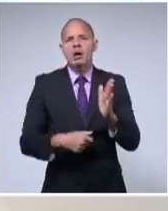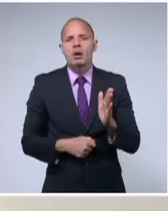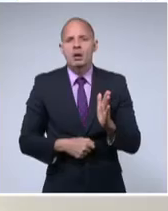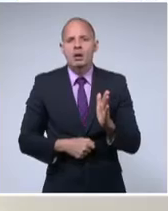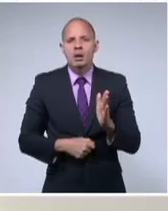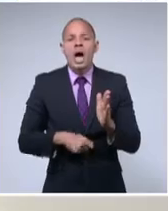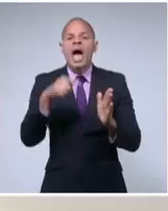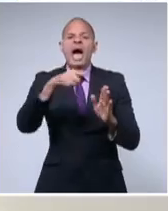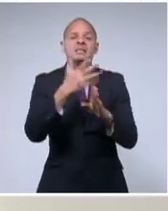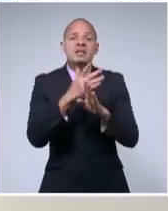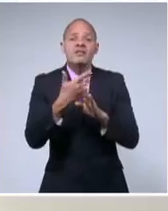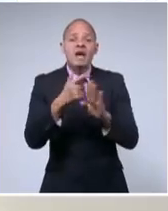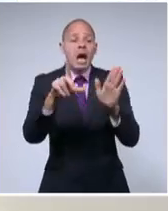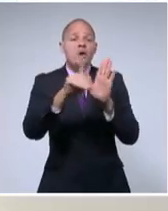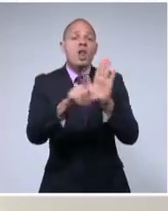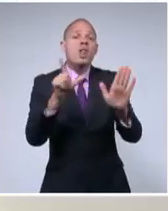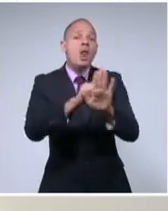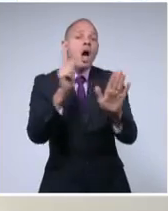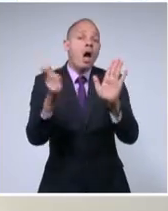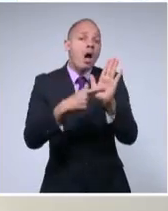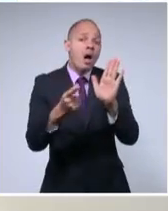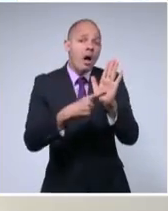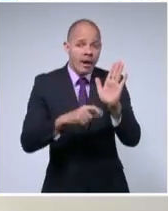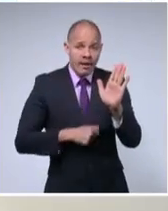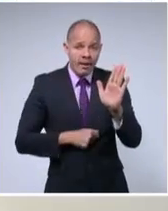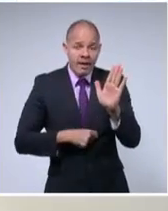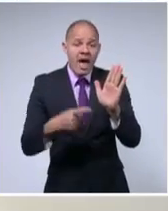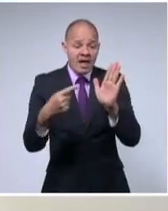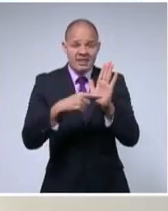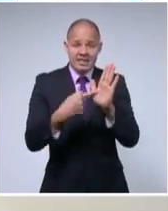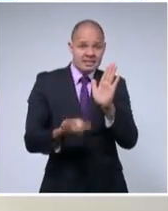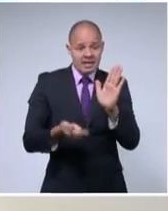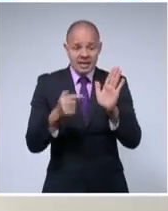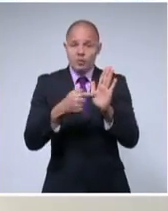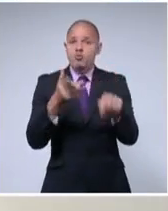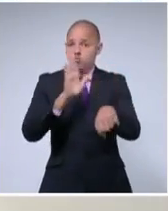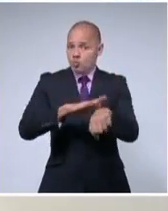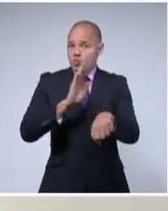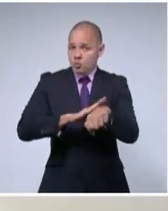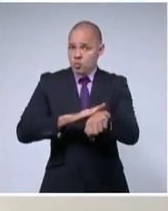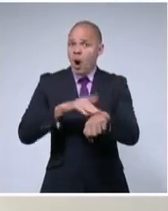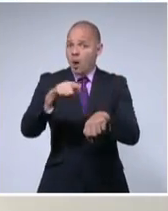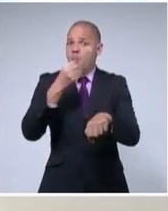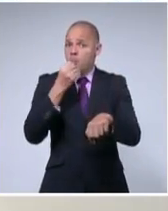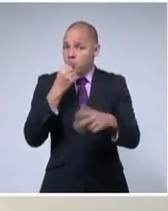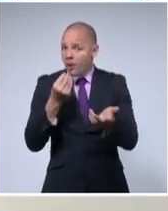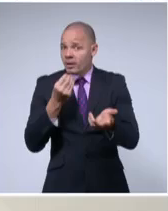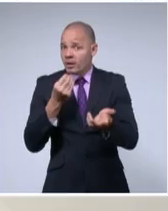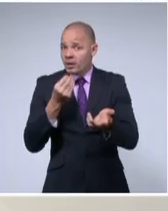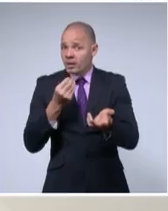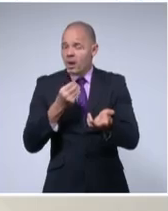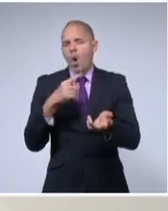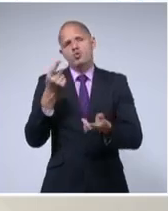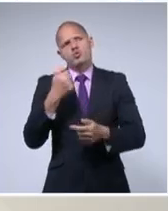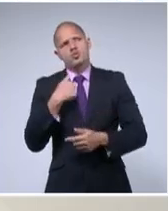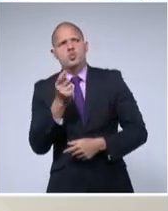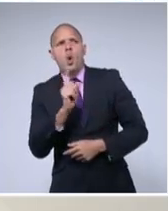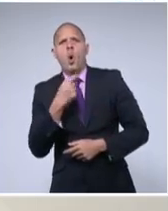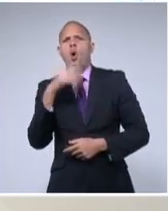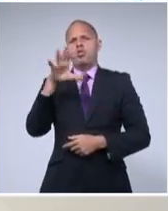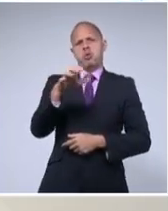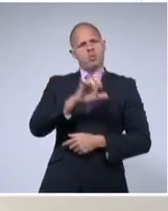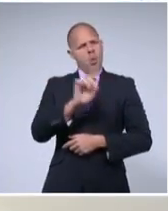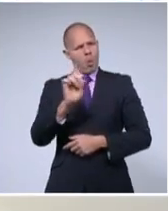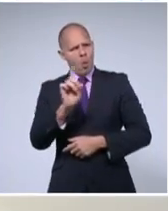en un delito tipificado en nuestro Código Penal. Ni por asomo pretendemos desde este noticiero juzgar a quienes llegan o van y